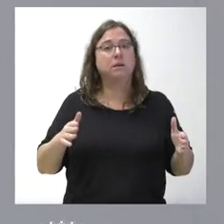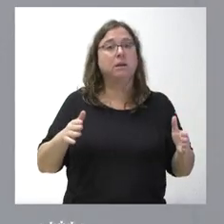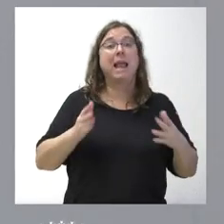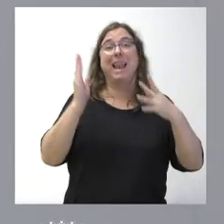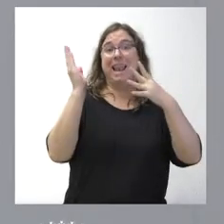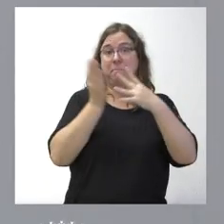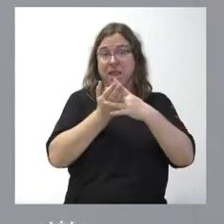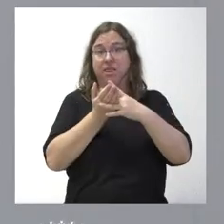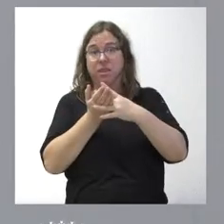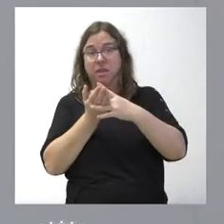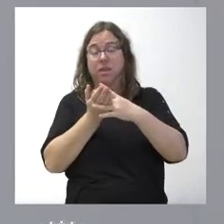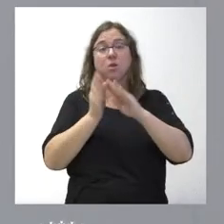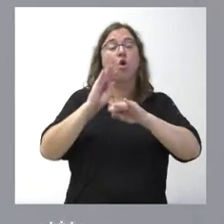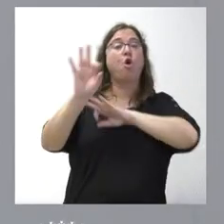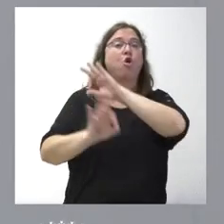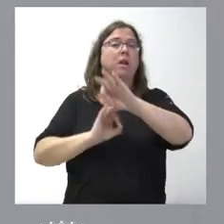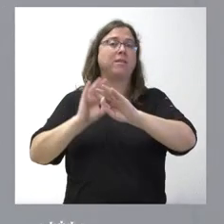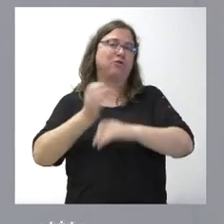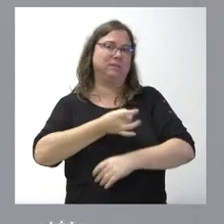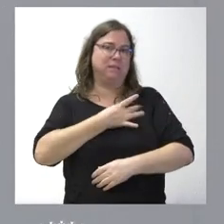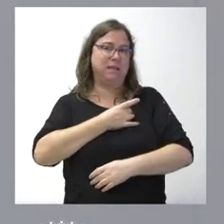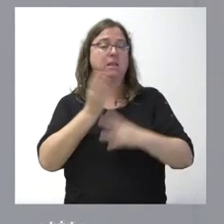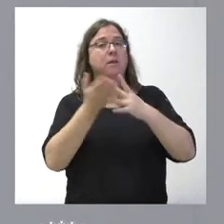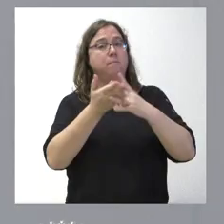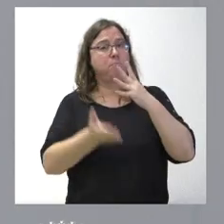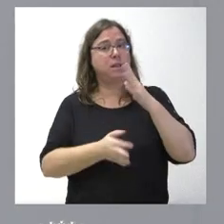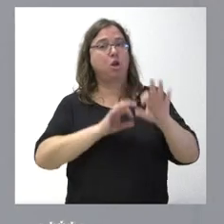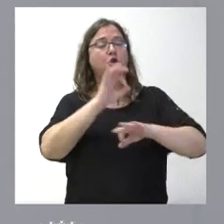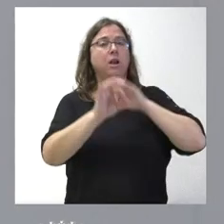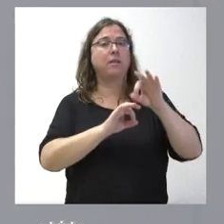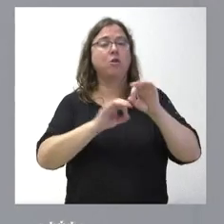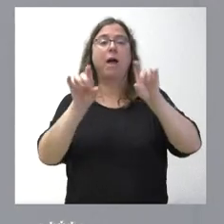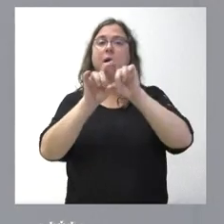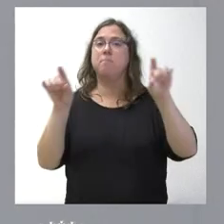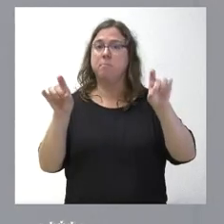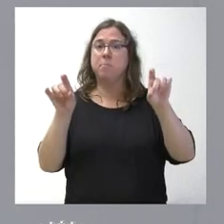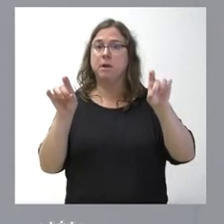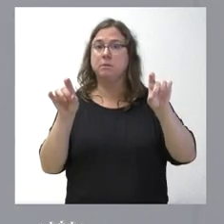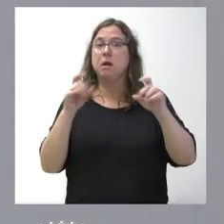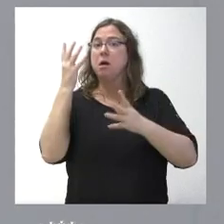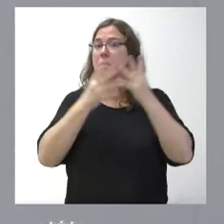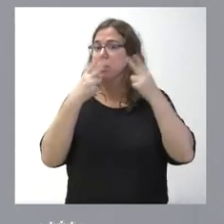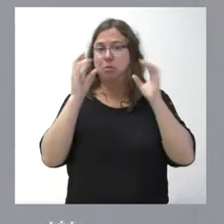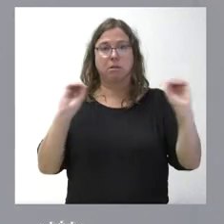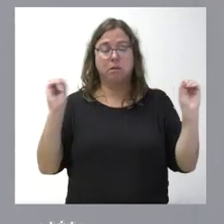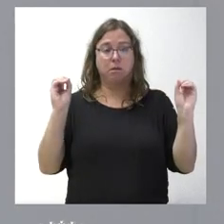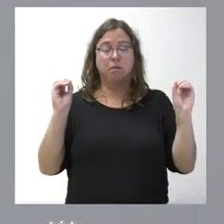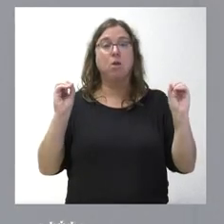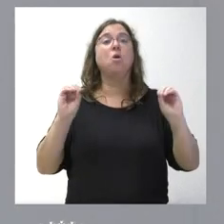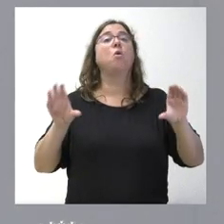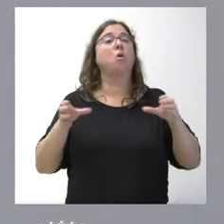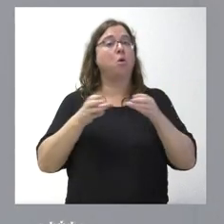mitad fueran de las organizaciones sindicales y la otra mitad de la organización empresarial y ninguna de las administraciones públicas la junta de castillón